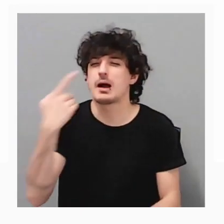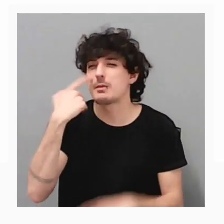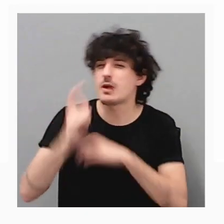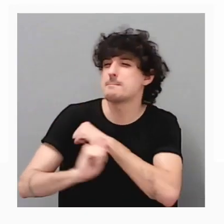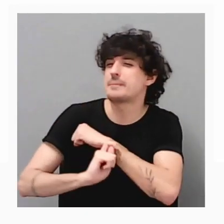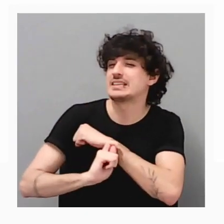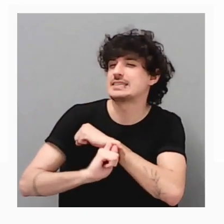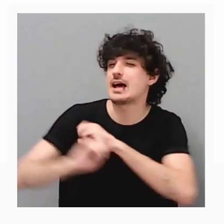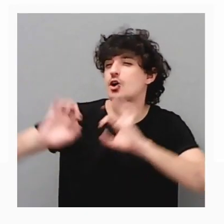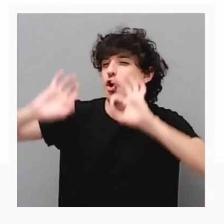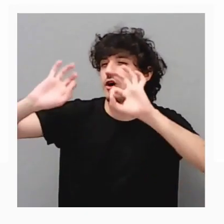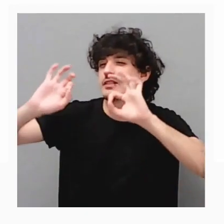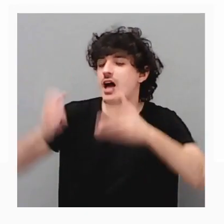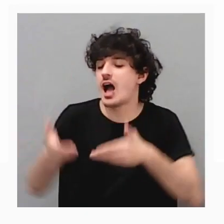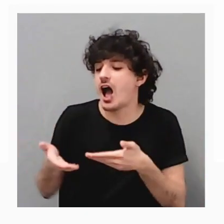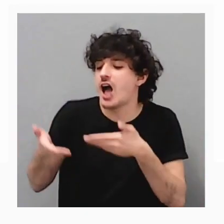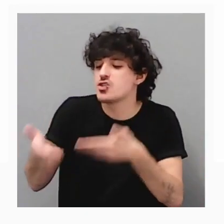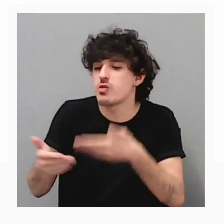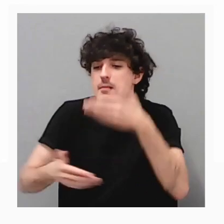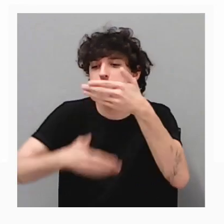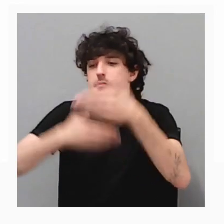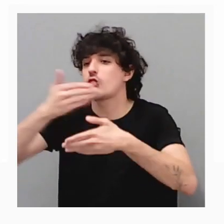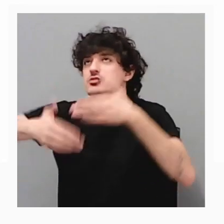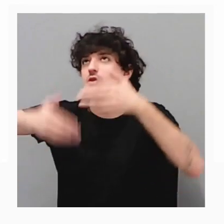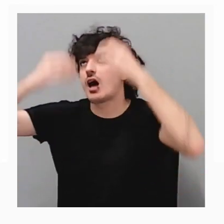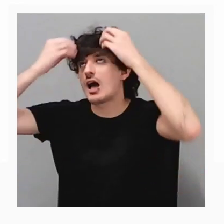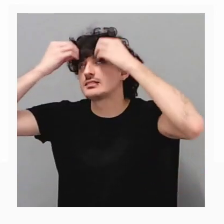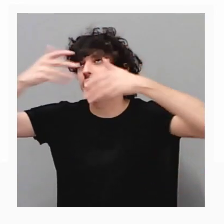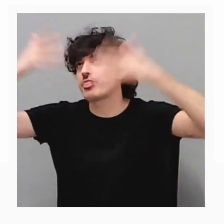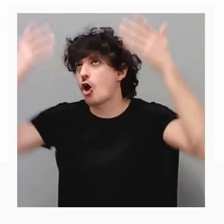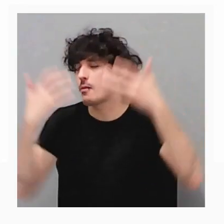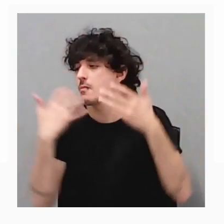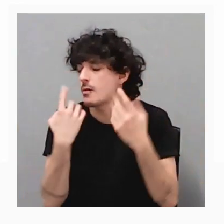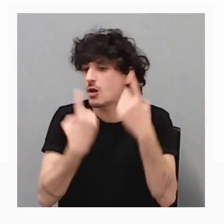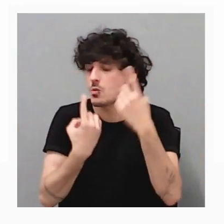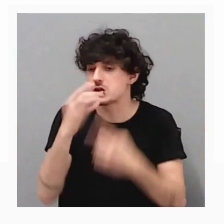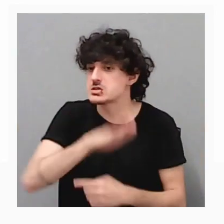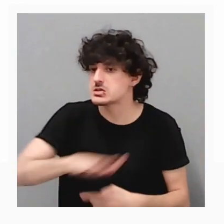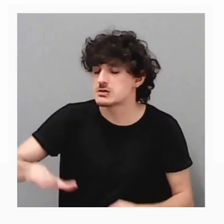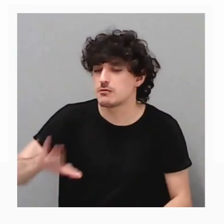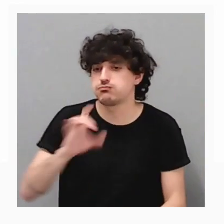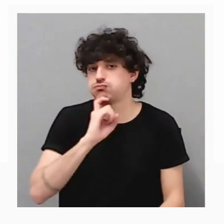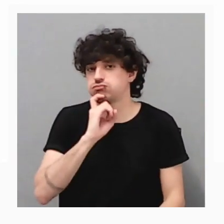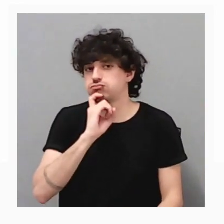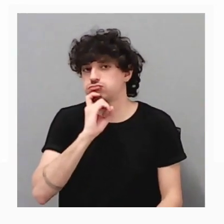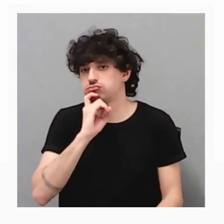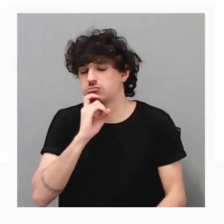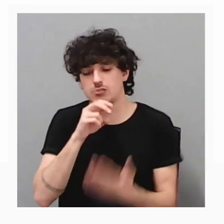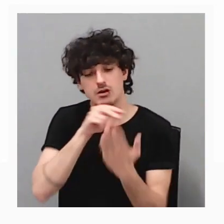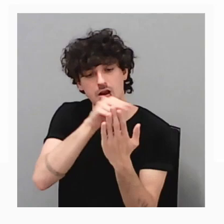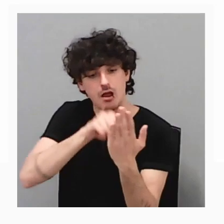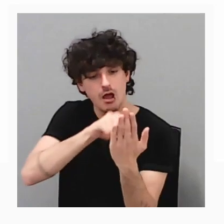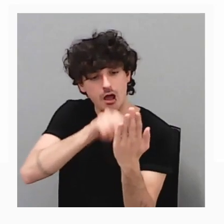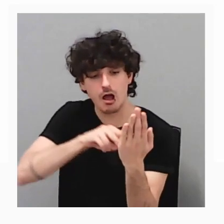va a ayudar a tu proceso de abstracción. Hay niños que tienen dificultades de abstracción. Aprender a leer es muy difícil, no